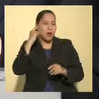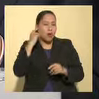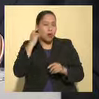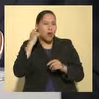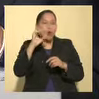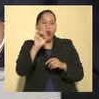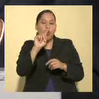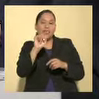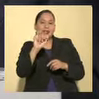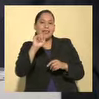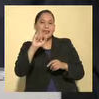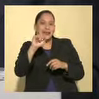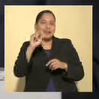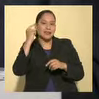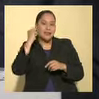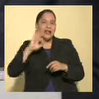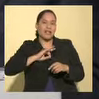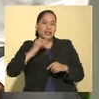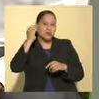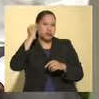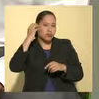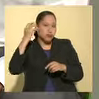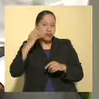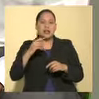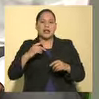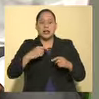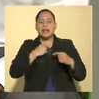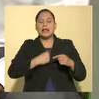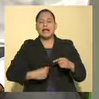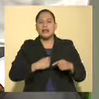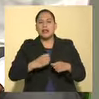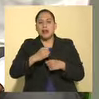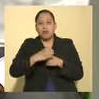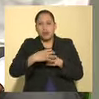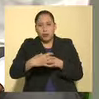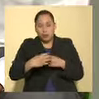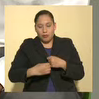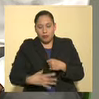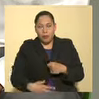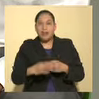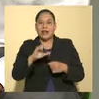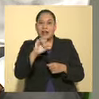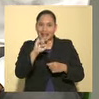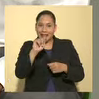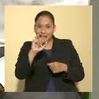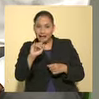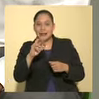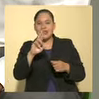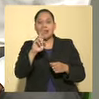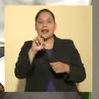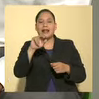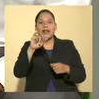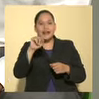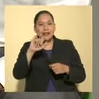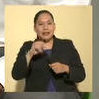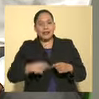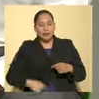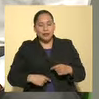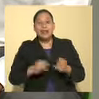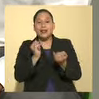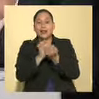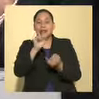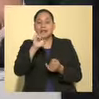del oído. Gastritis es problema gástrico. Rinitis es inflamación de, en este caso, sinusitis